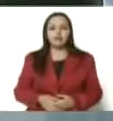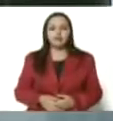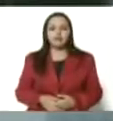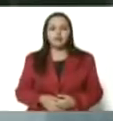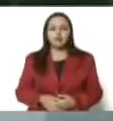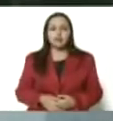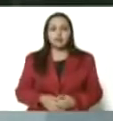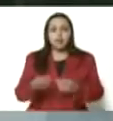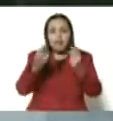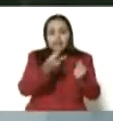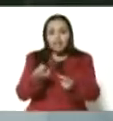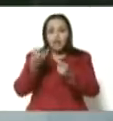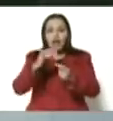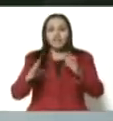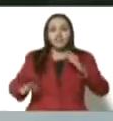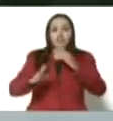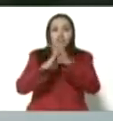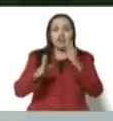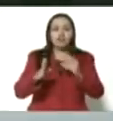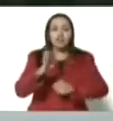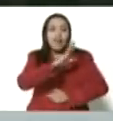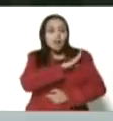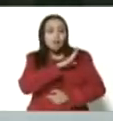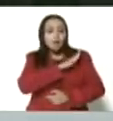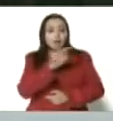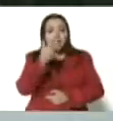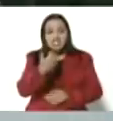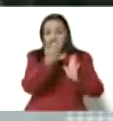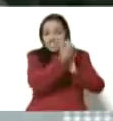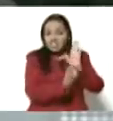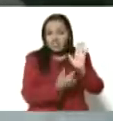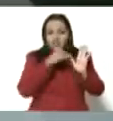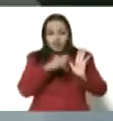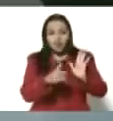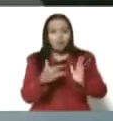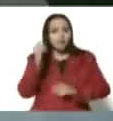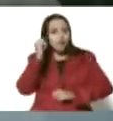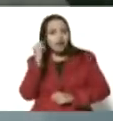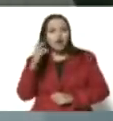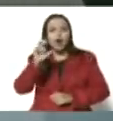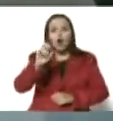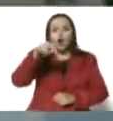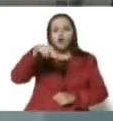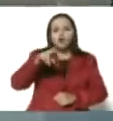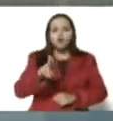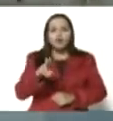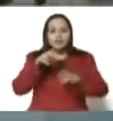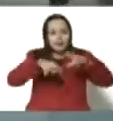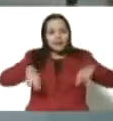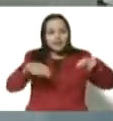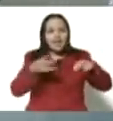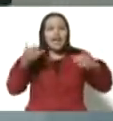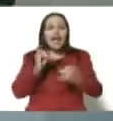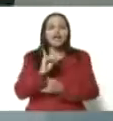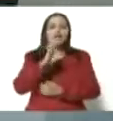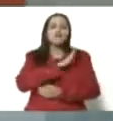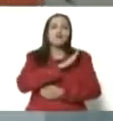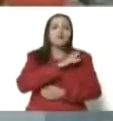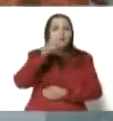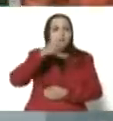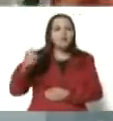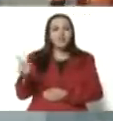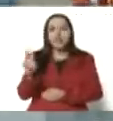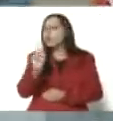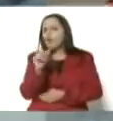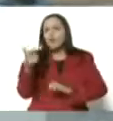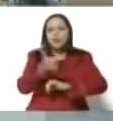que están bloqueados, que pertenecen, como lo dice el informe de la relatora, que pertenecen al pueblo de Venezuela, no a un